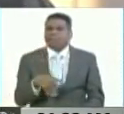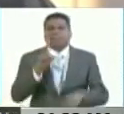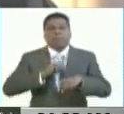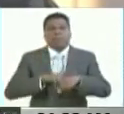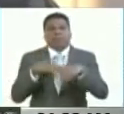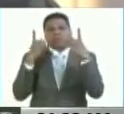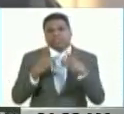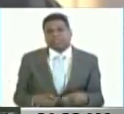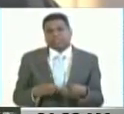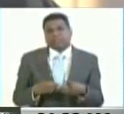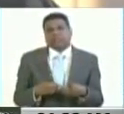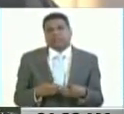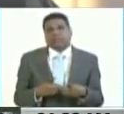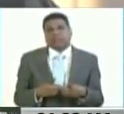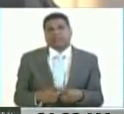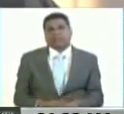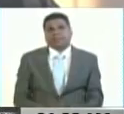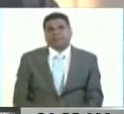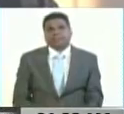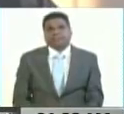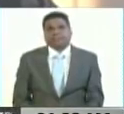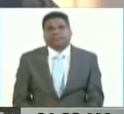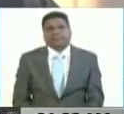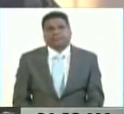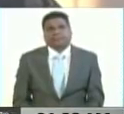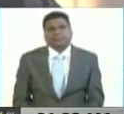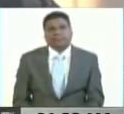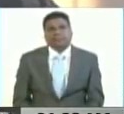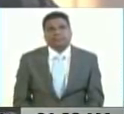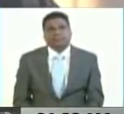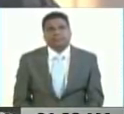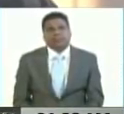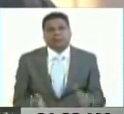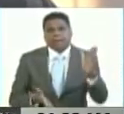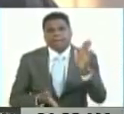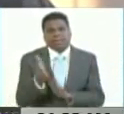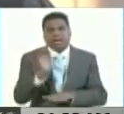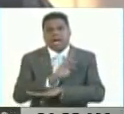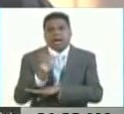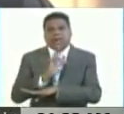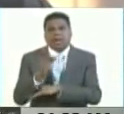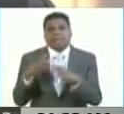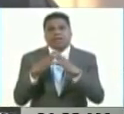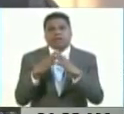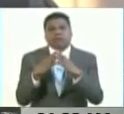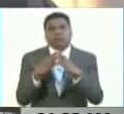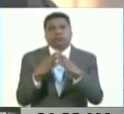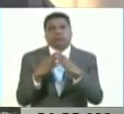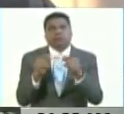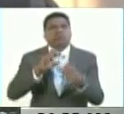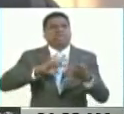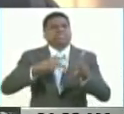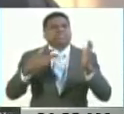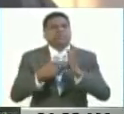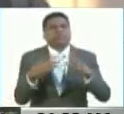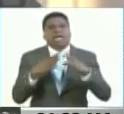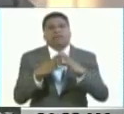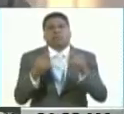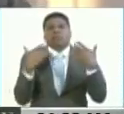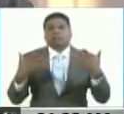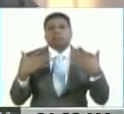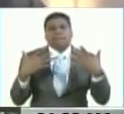de decisiones, ya tuvieron que haber arrancado inmediatamente lo que son los centros de contingencia. ¿Qué son los centros de contingencia bancarios? O